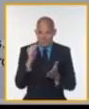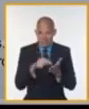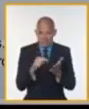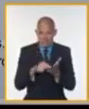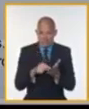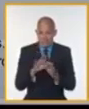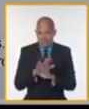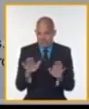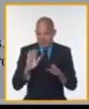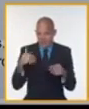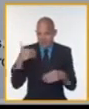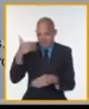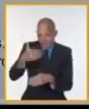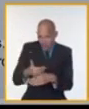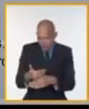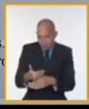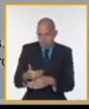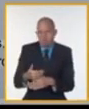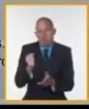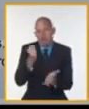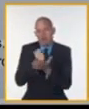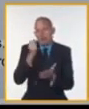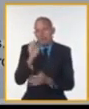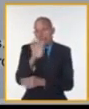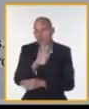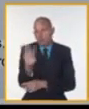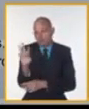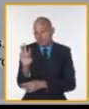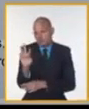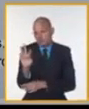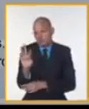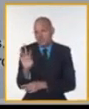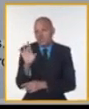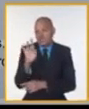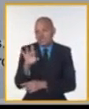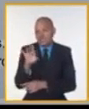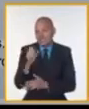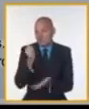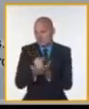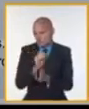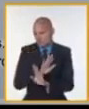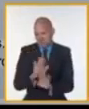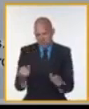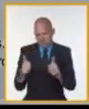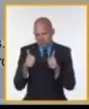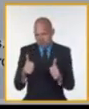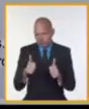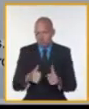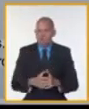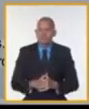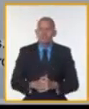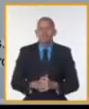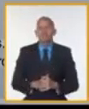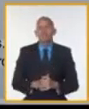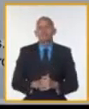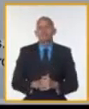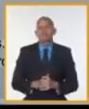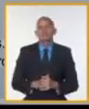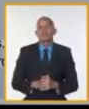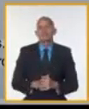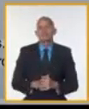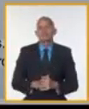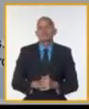fecha 43, de las cuales 15 están implementadas, las demás en proceso. De las